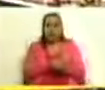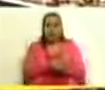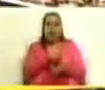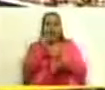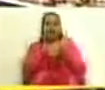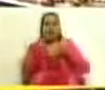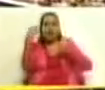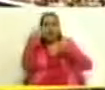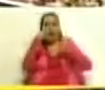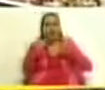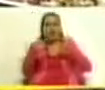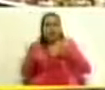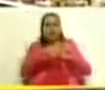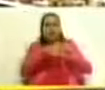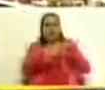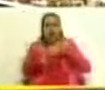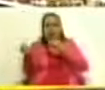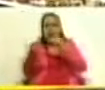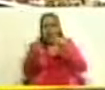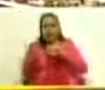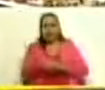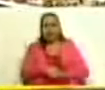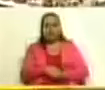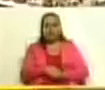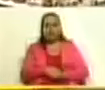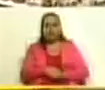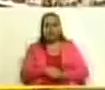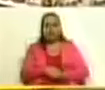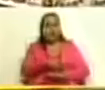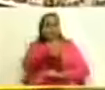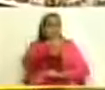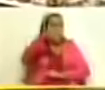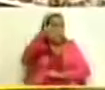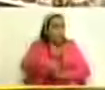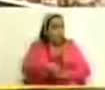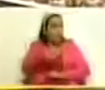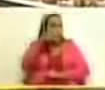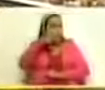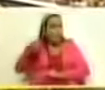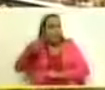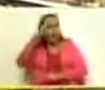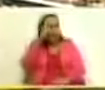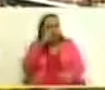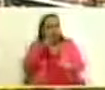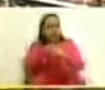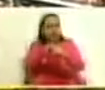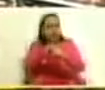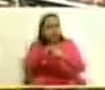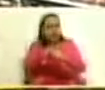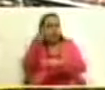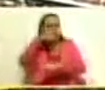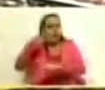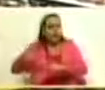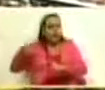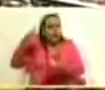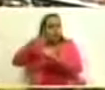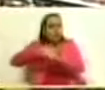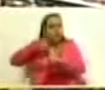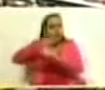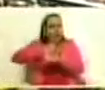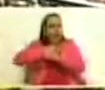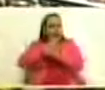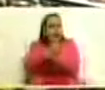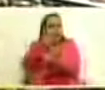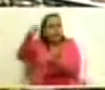de las cosas que han surgido. Tenga certeza, presidente, de que hay un pueblo digno, un pueblo que lucha, un pueblo que ama a